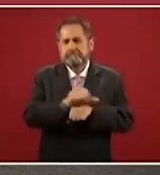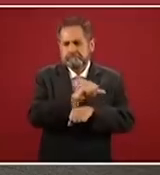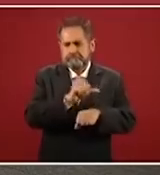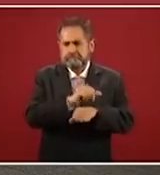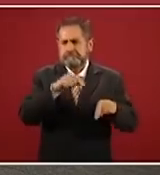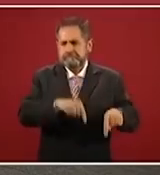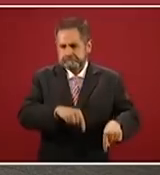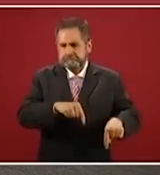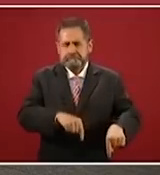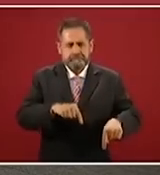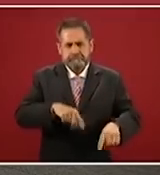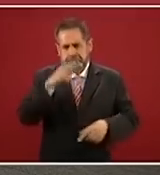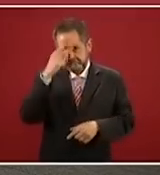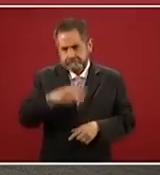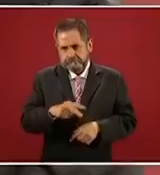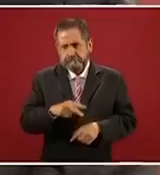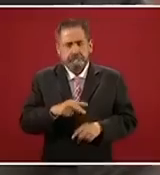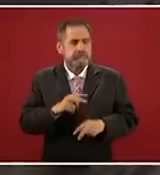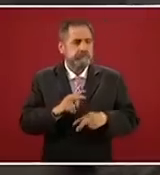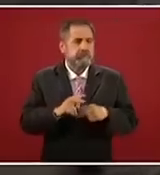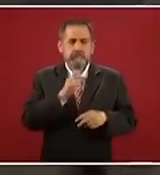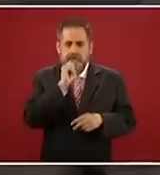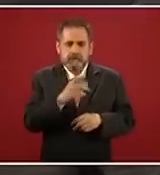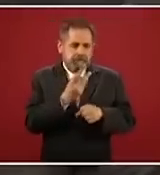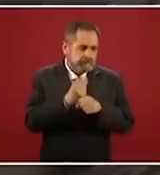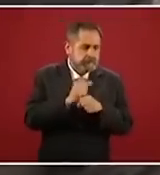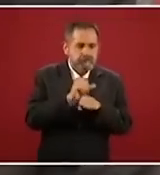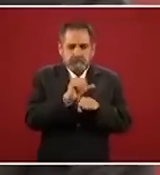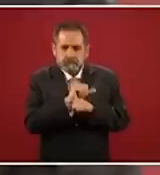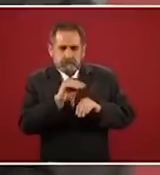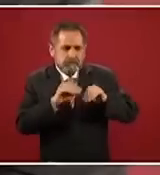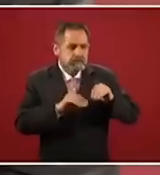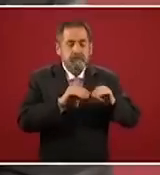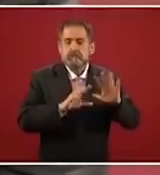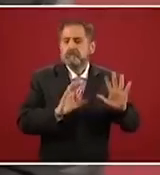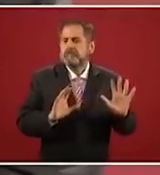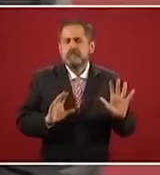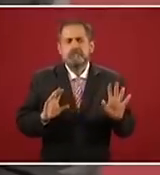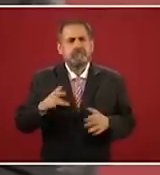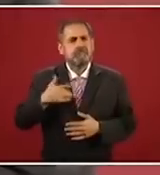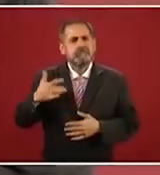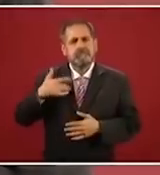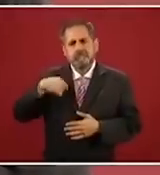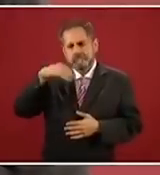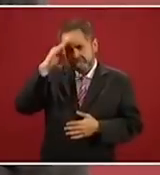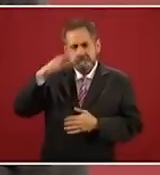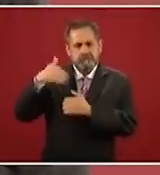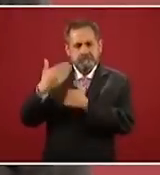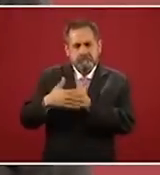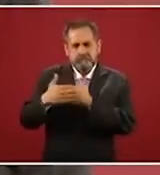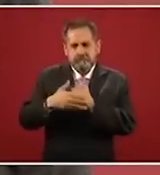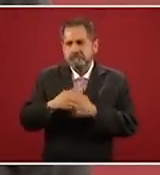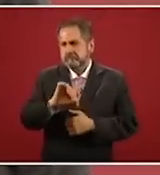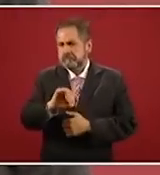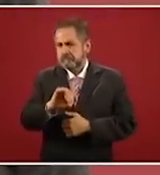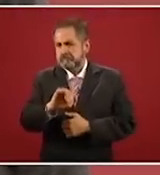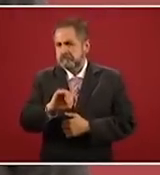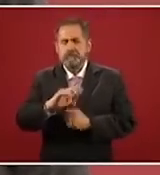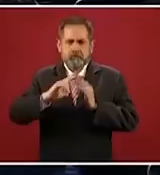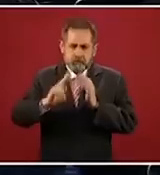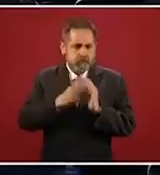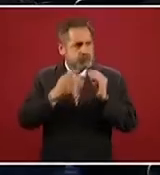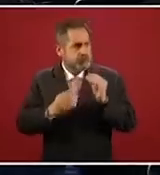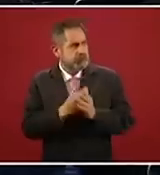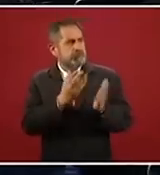de construcción de automóviles y de autopartes, y yo espero que se reactive de nuevo esta